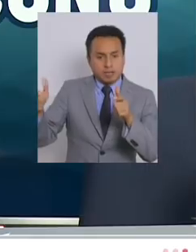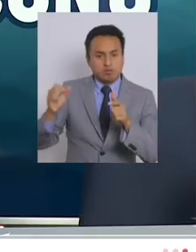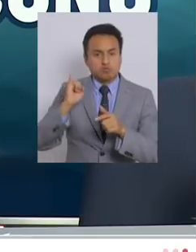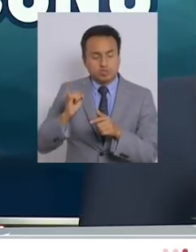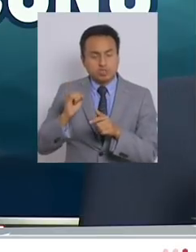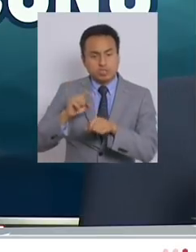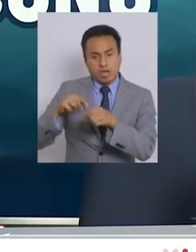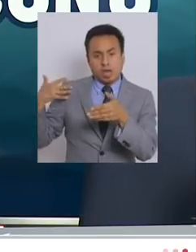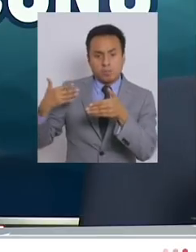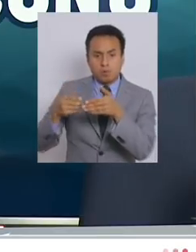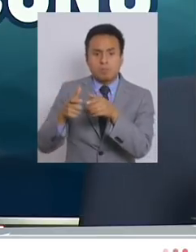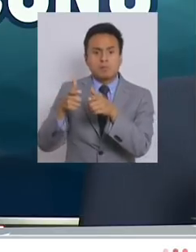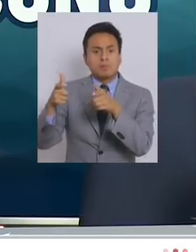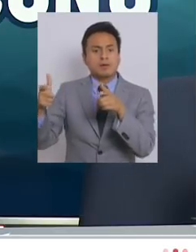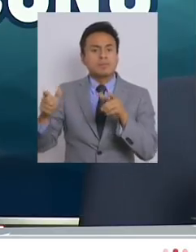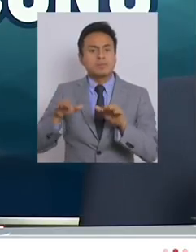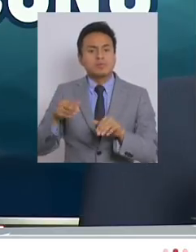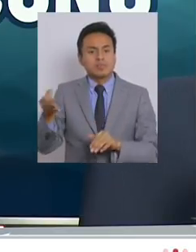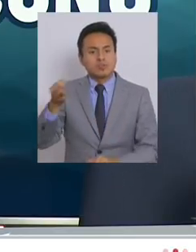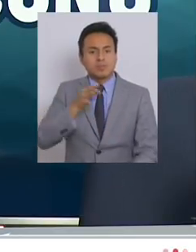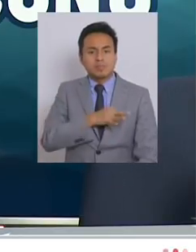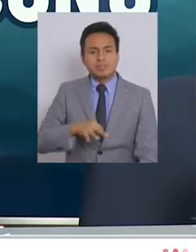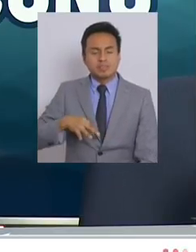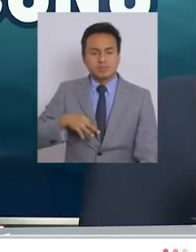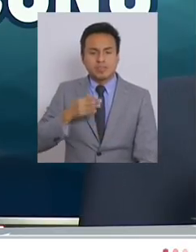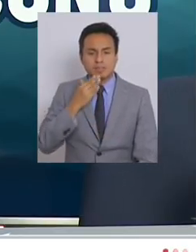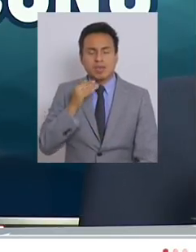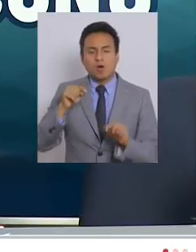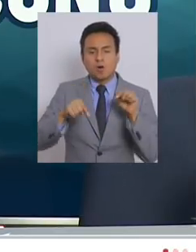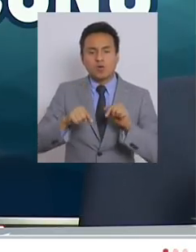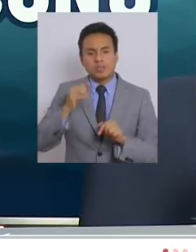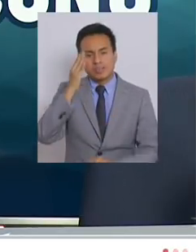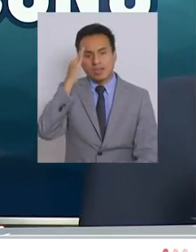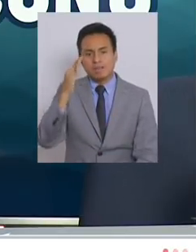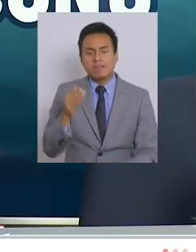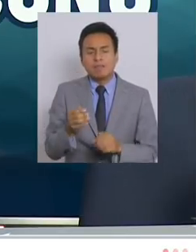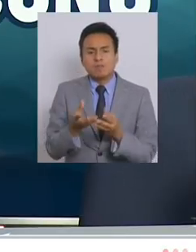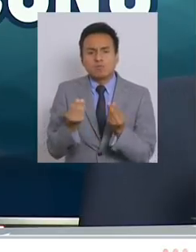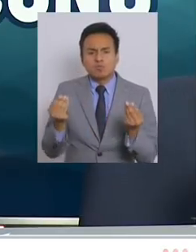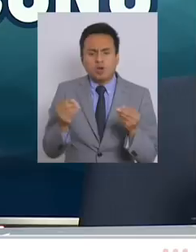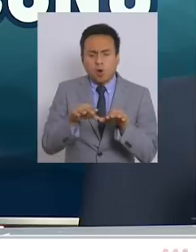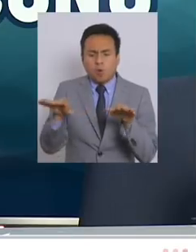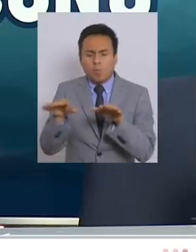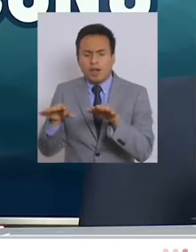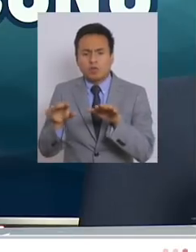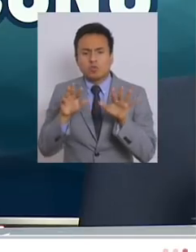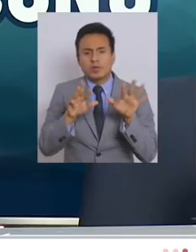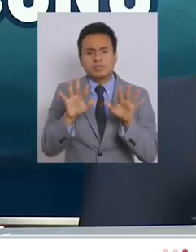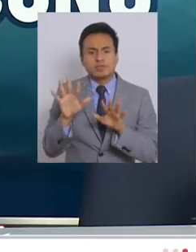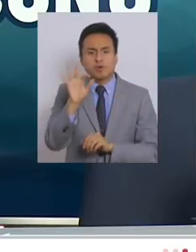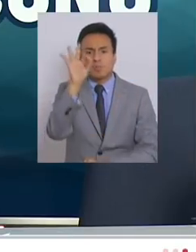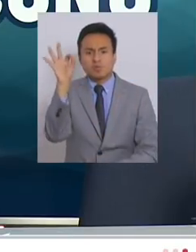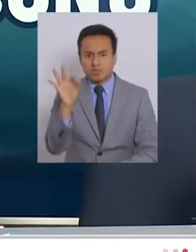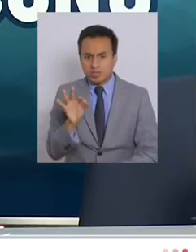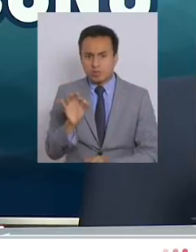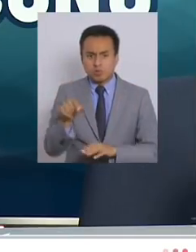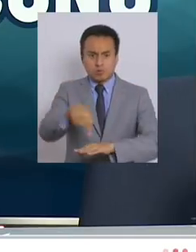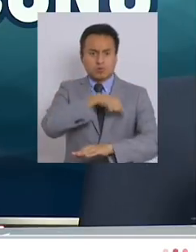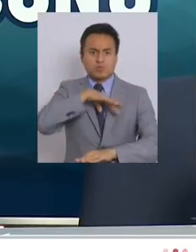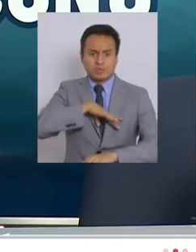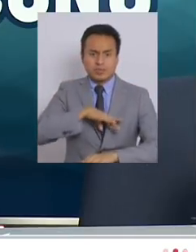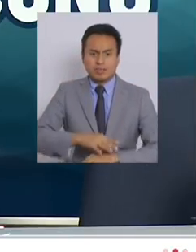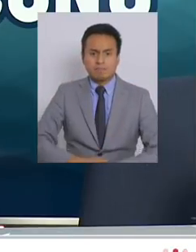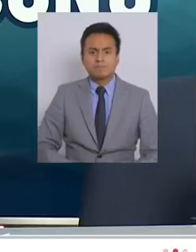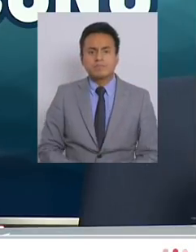y como hemos dicho como señor el ministro hace un minuto hoy día estamos con altas tasas de ocupación del votante 95% a nivel nacional